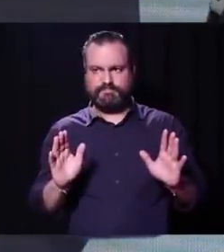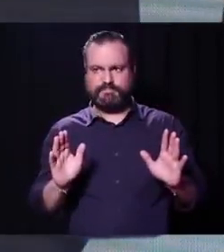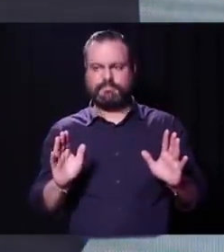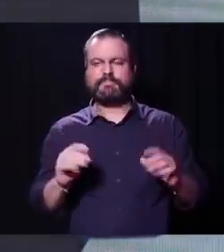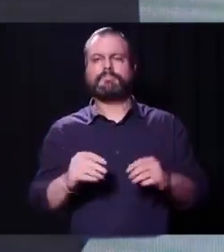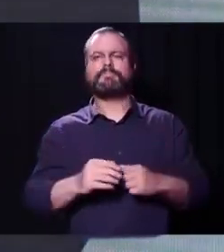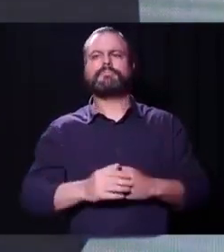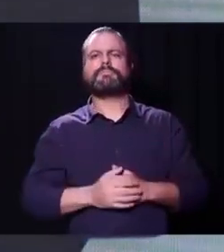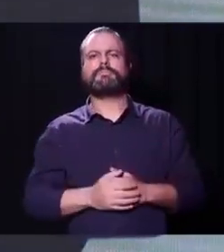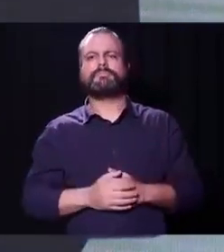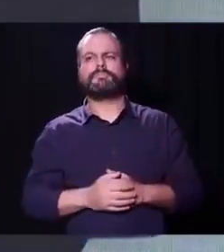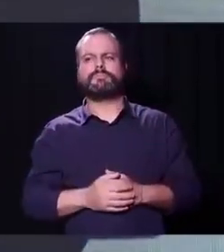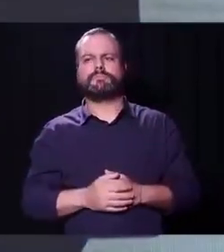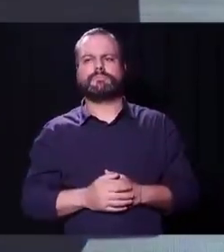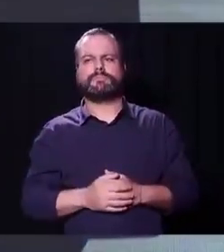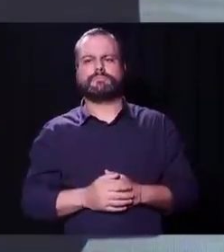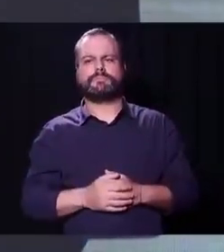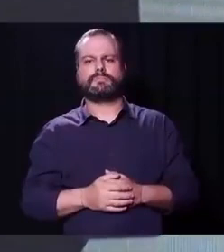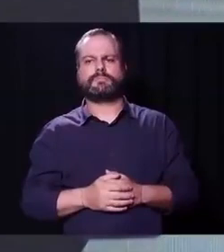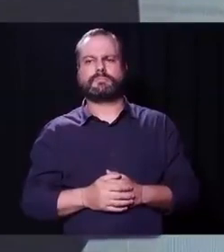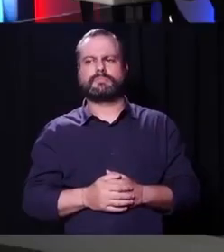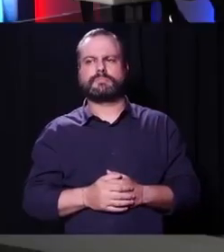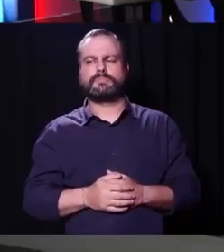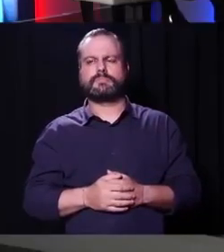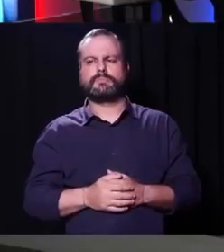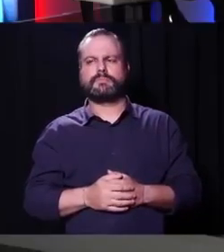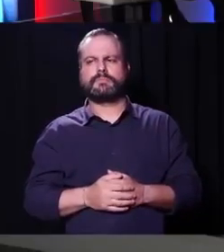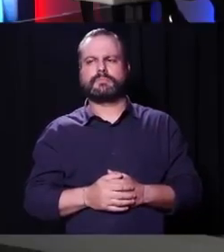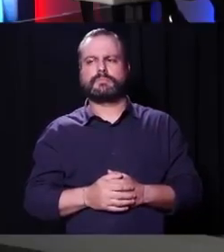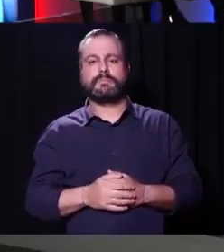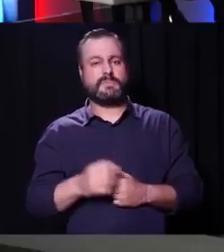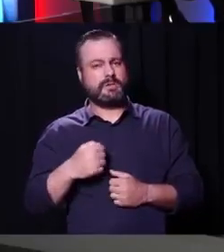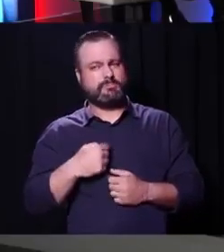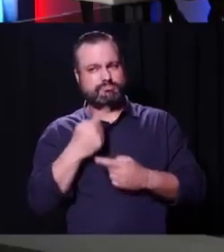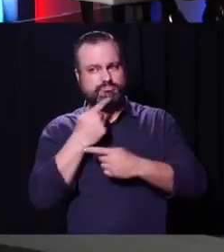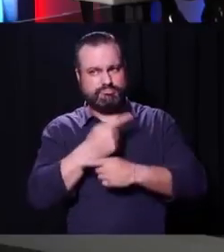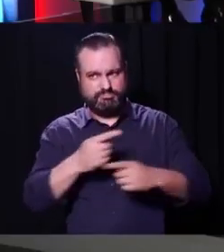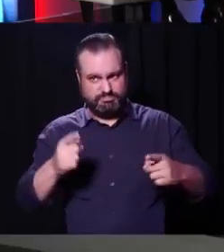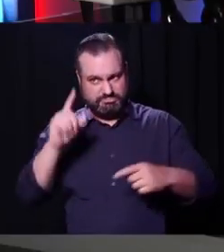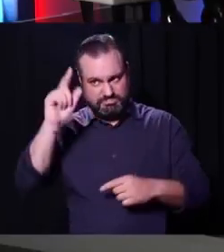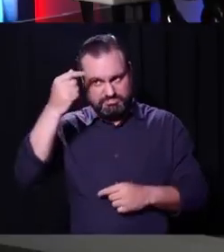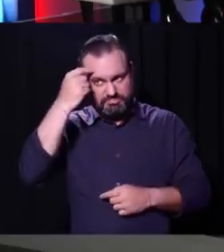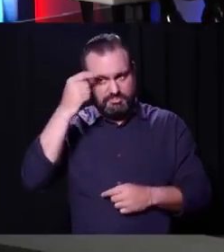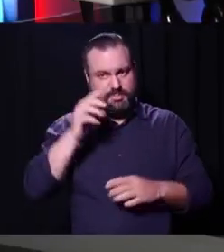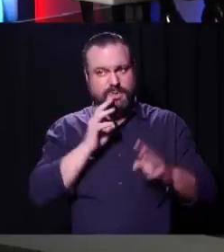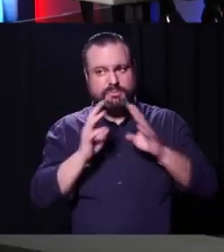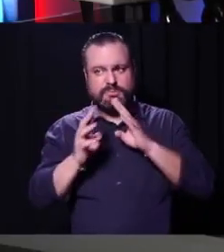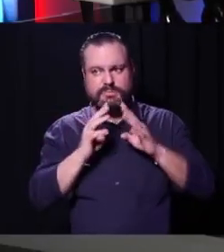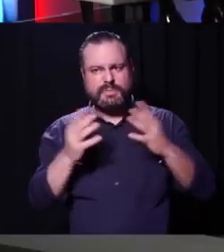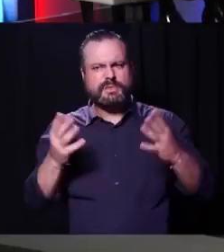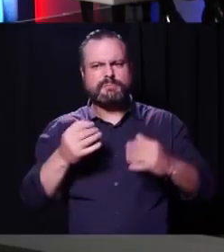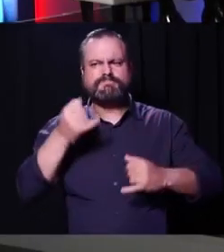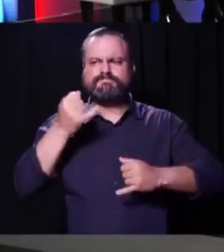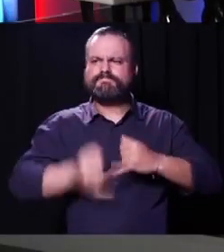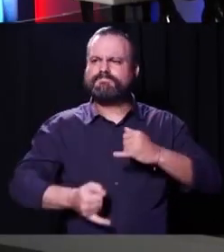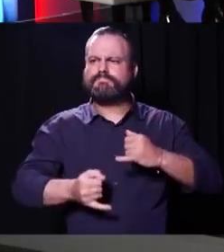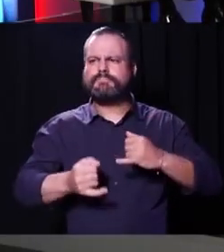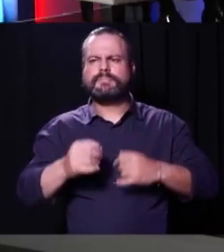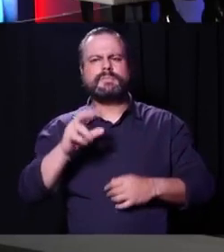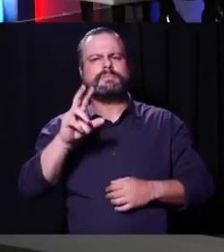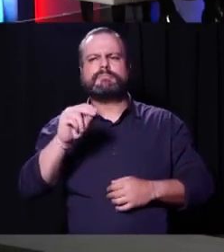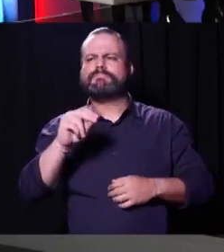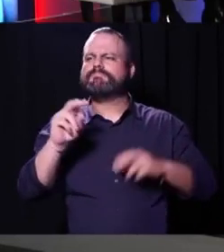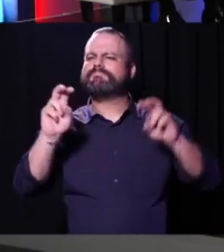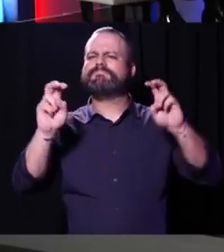Y ese tema va a quedar para la próxima pregunta, porque el tiempo para esta se venció. Pero para terminar, el tema allí